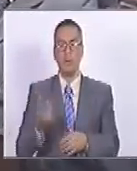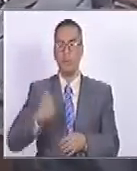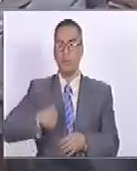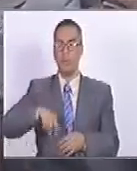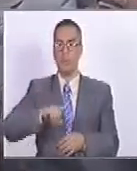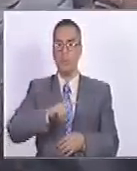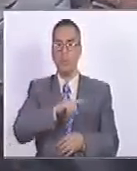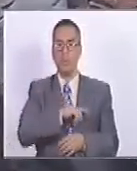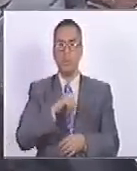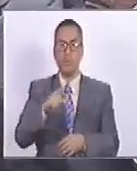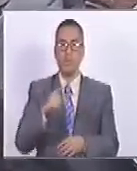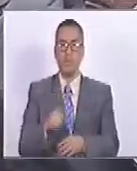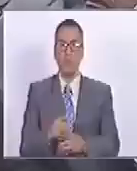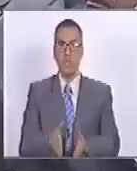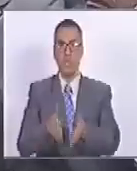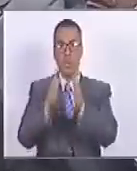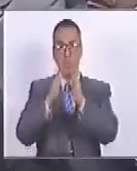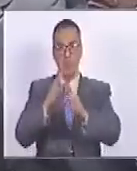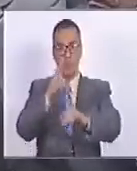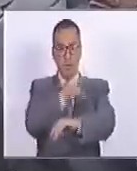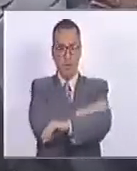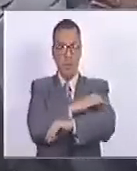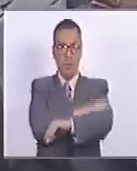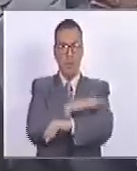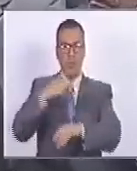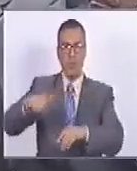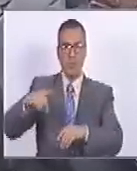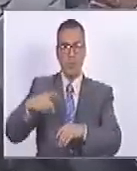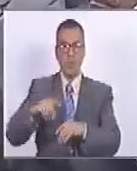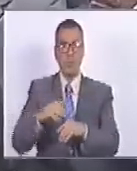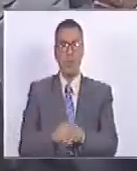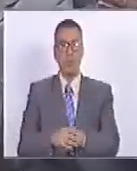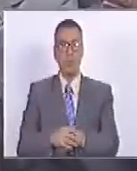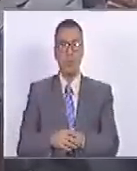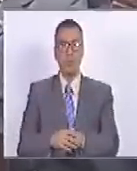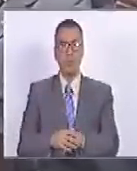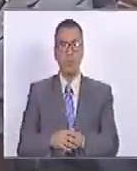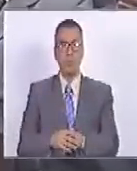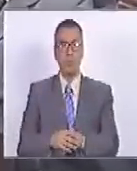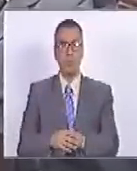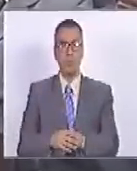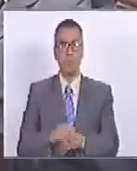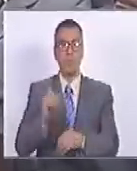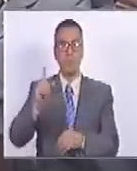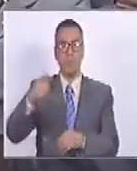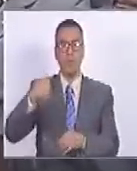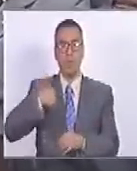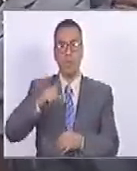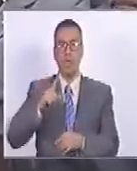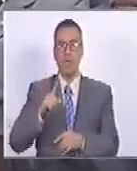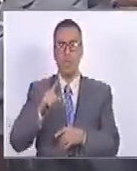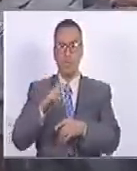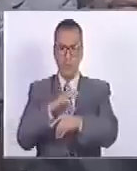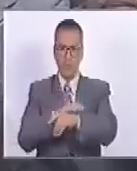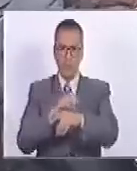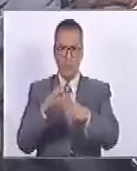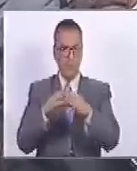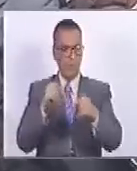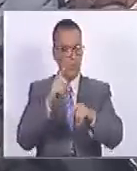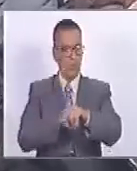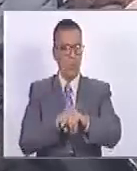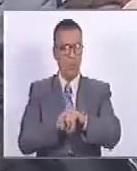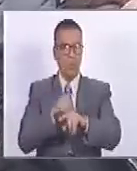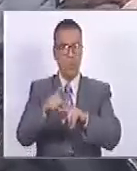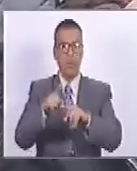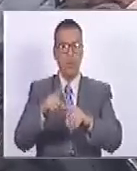Nosotros, como bloque de oposición democrática, por supuesto que vamos a estar apegados en todo momento